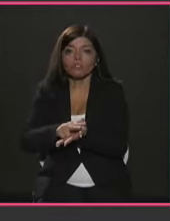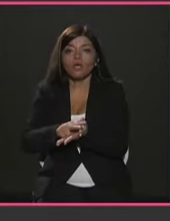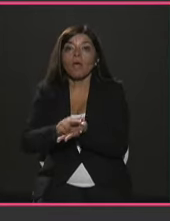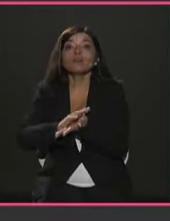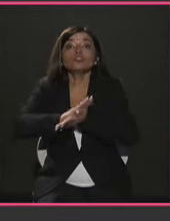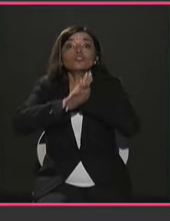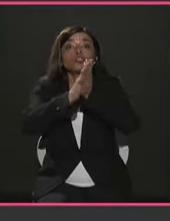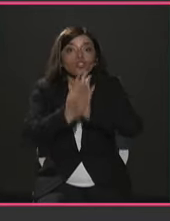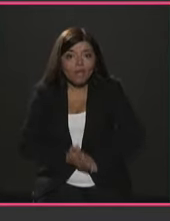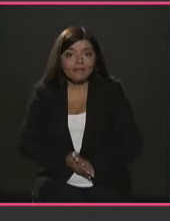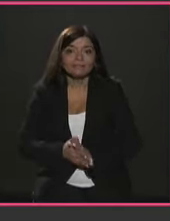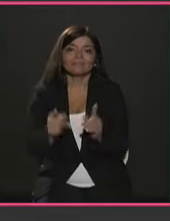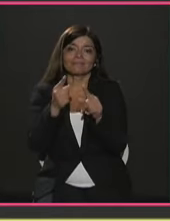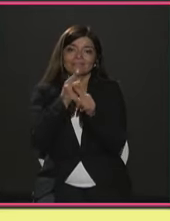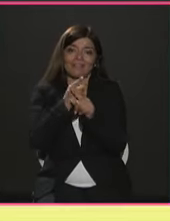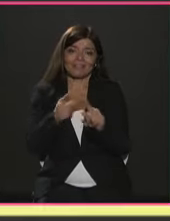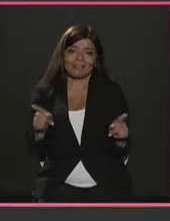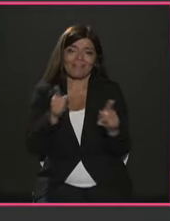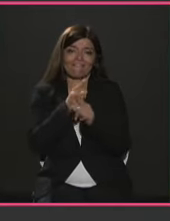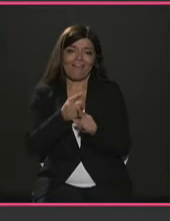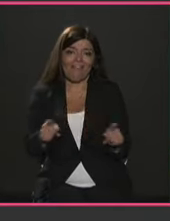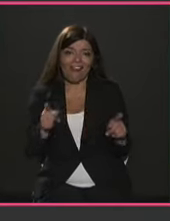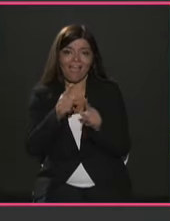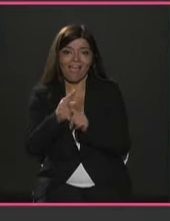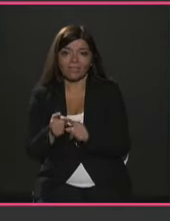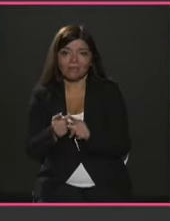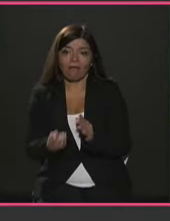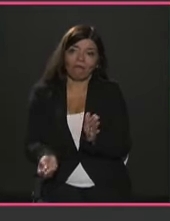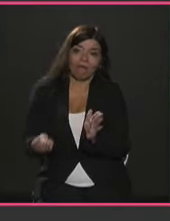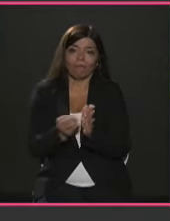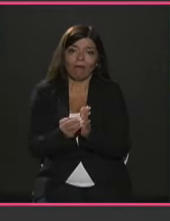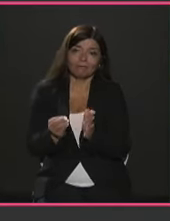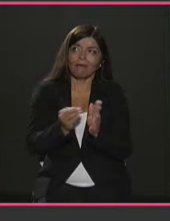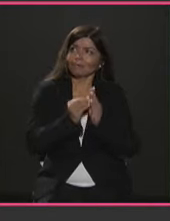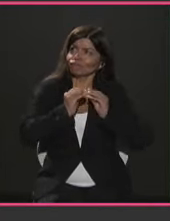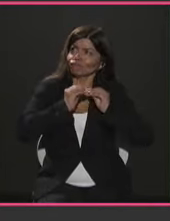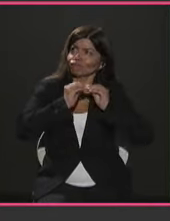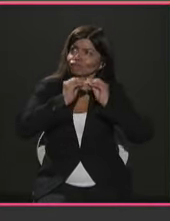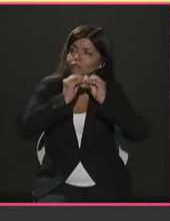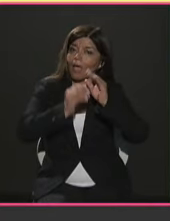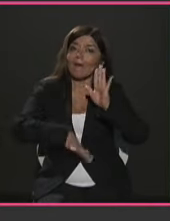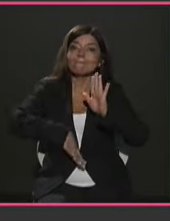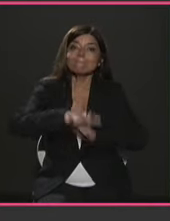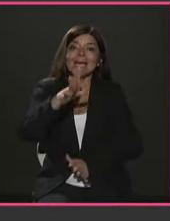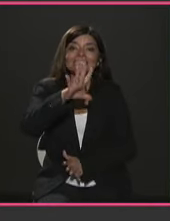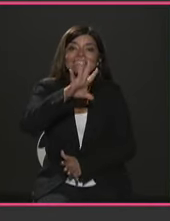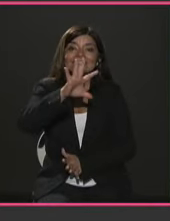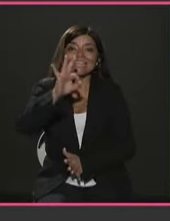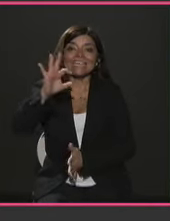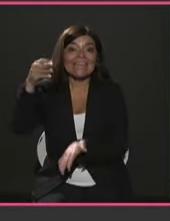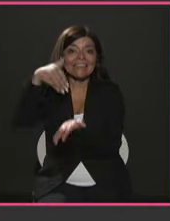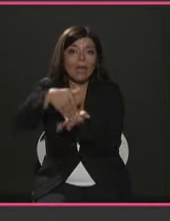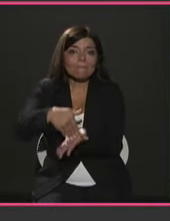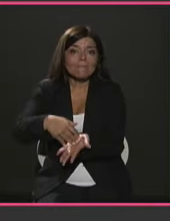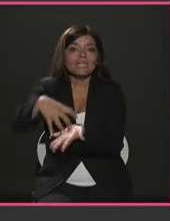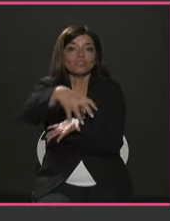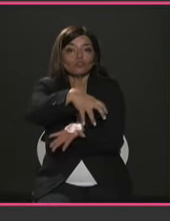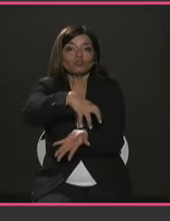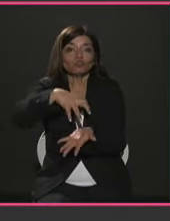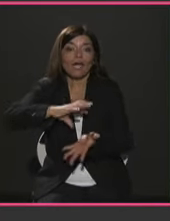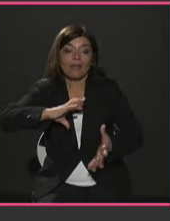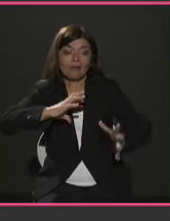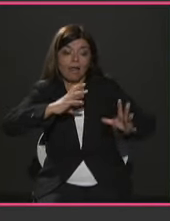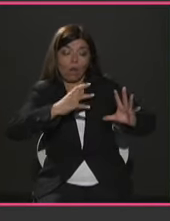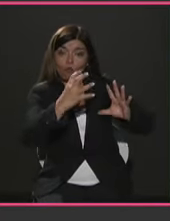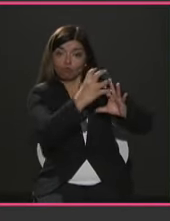son distintas y suman y suman hoy día más de 500,000 ciudades en el mundo